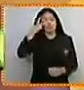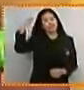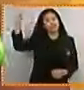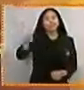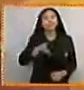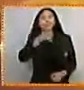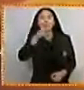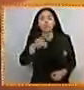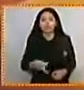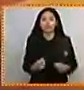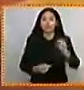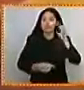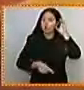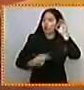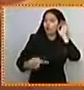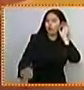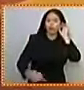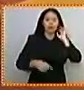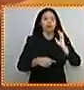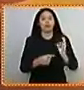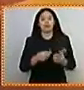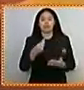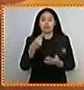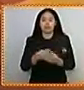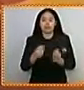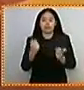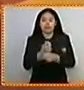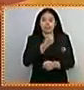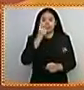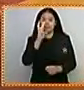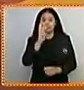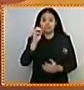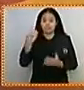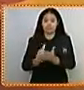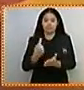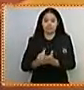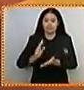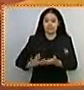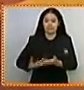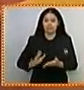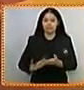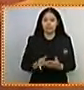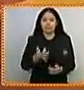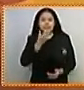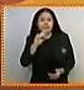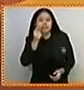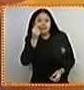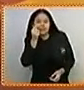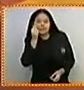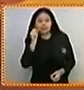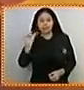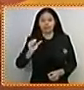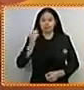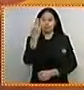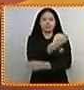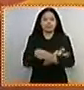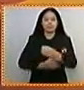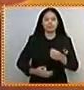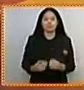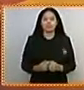sueños una realidad con la diaria y ganar hasta 60 veces su inversión. ¿Qué irá su suerte en esta linda tarde?